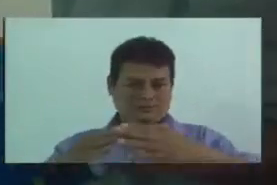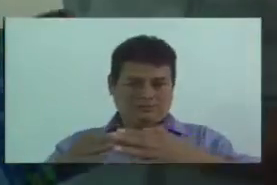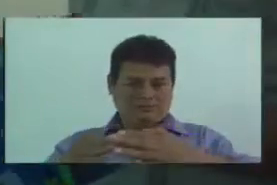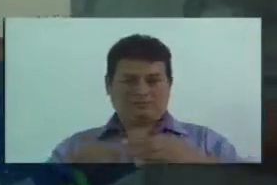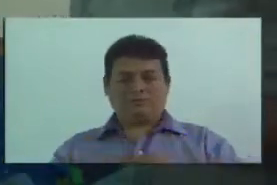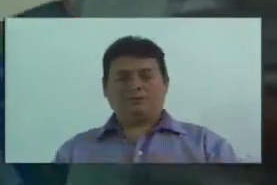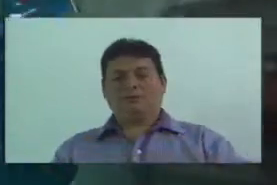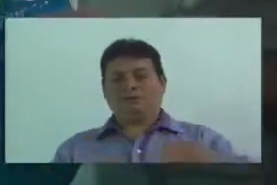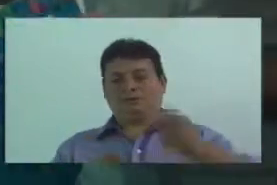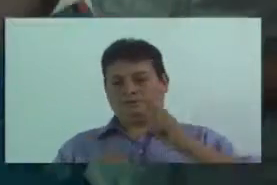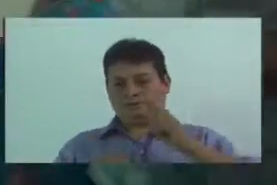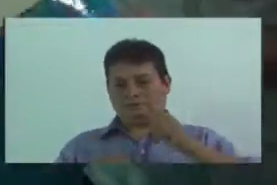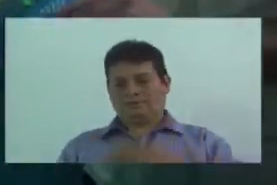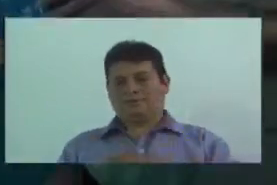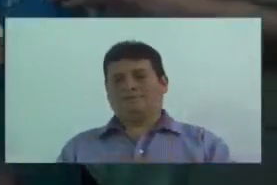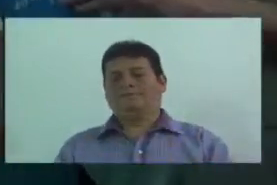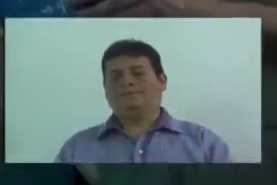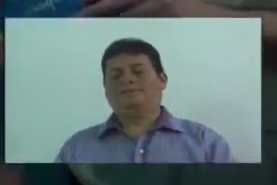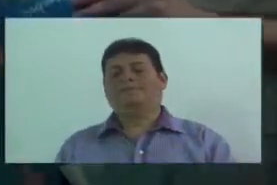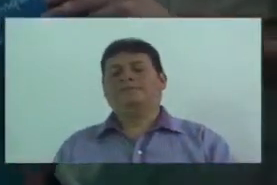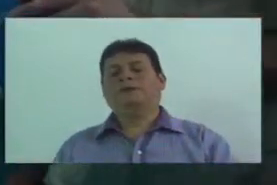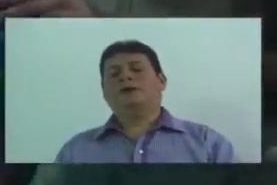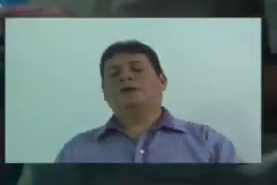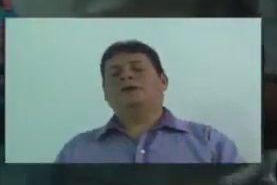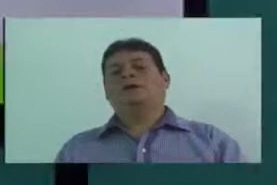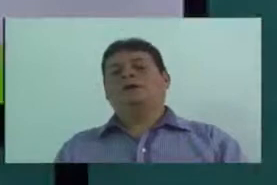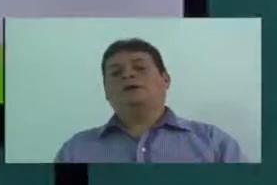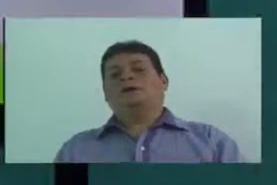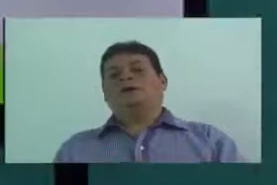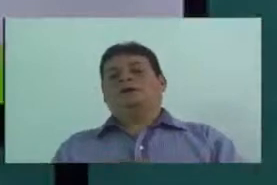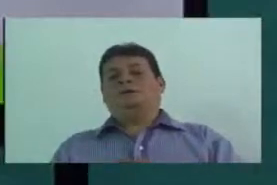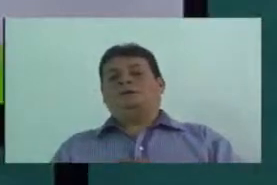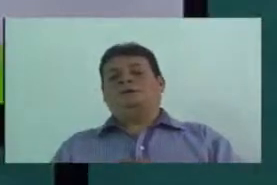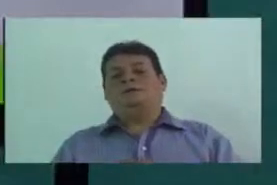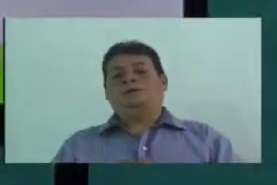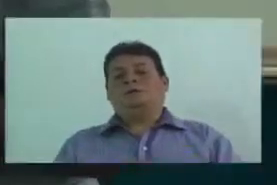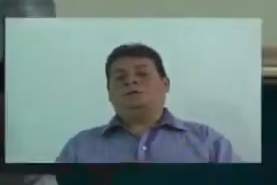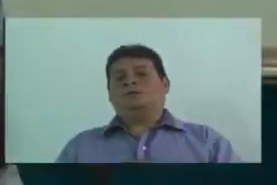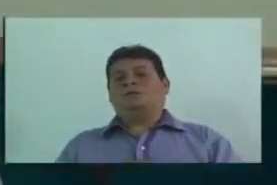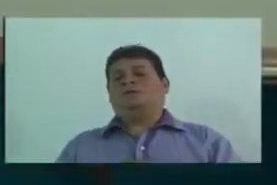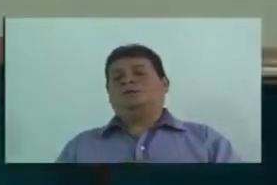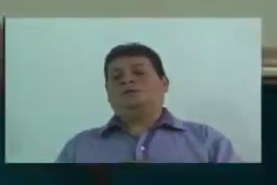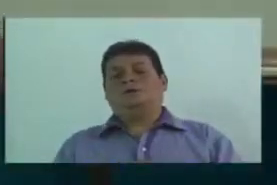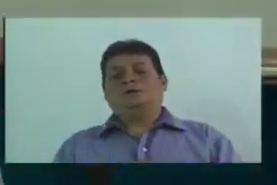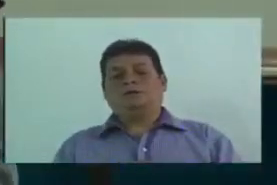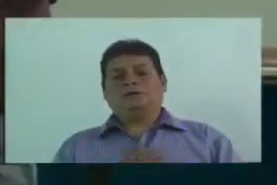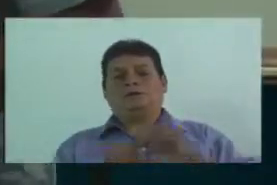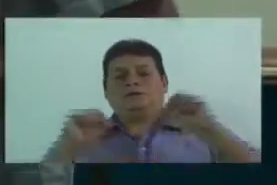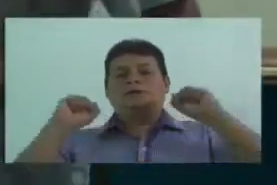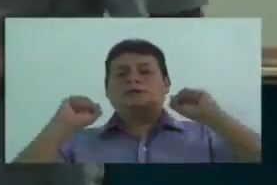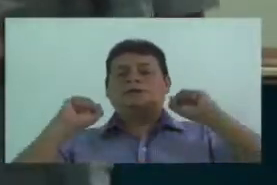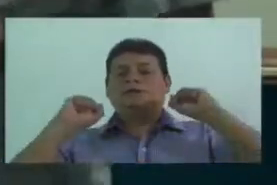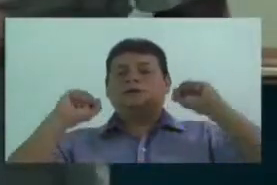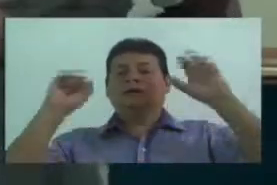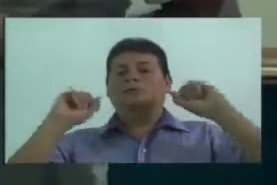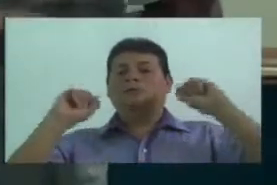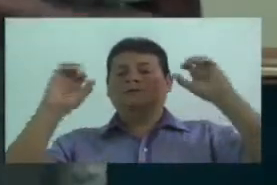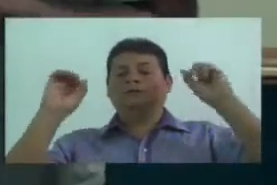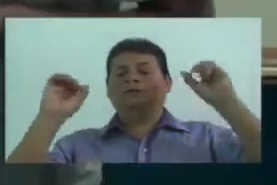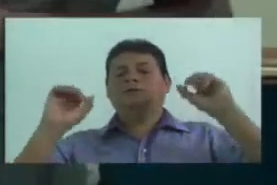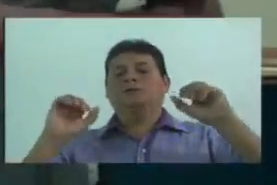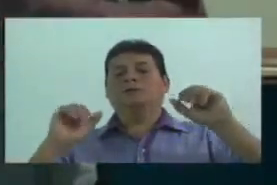he ina yandebe porandu i pajaba o ale pa comita cuña